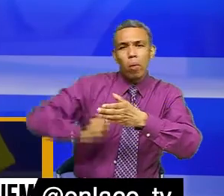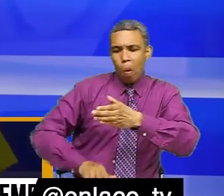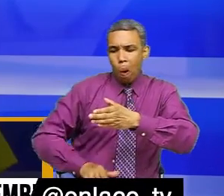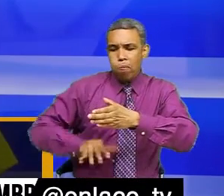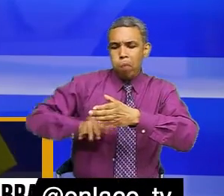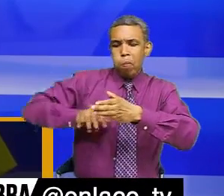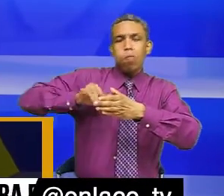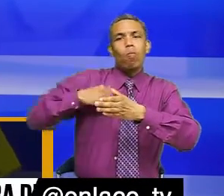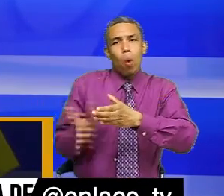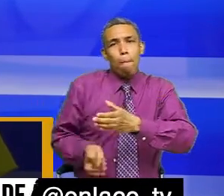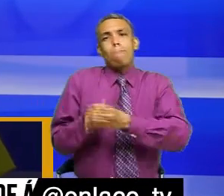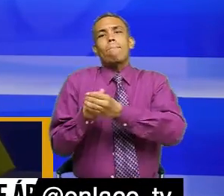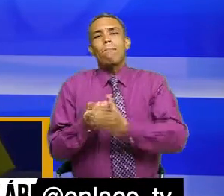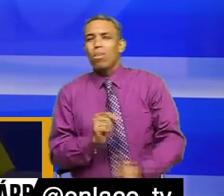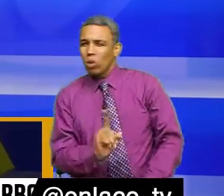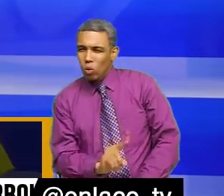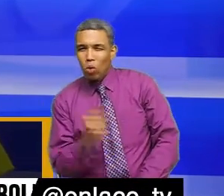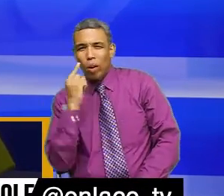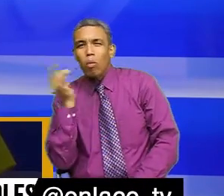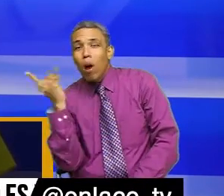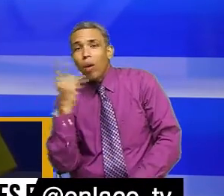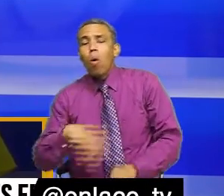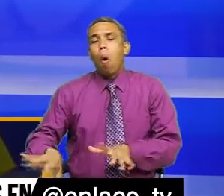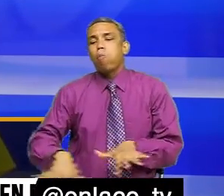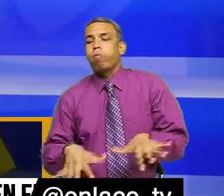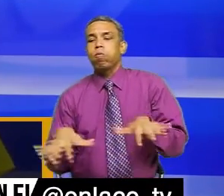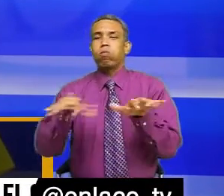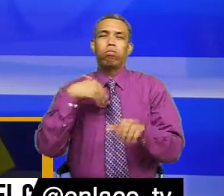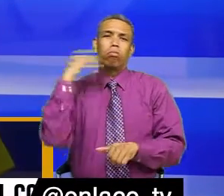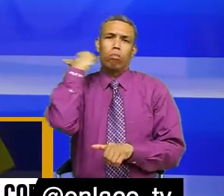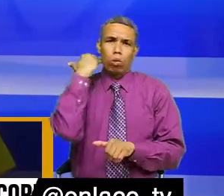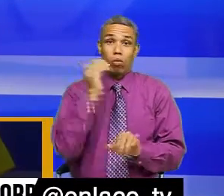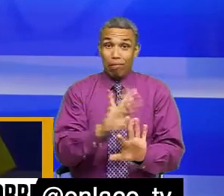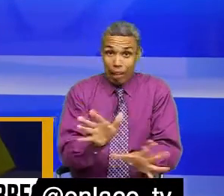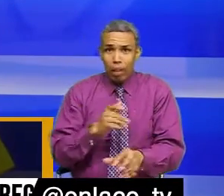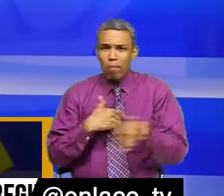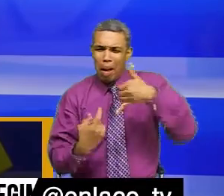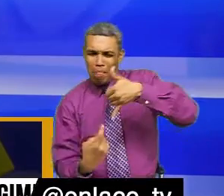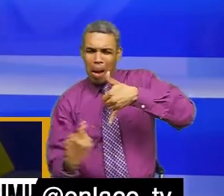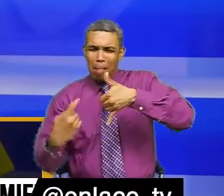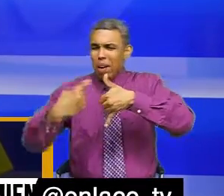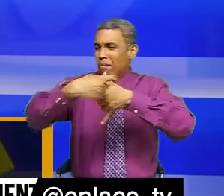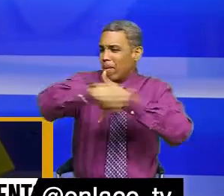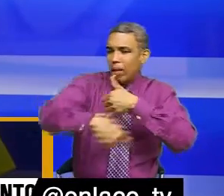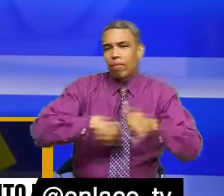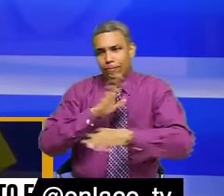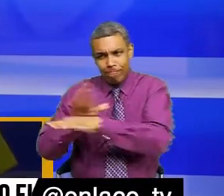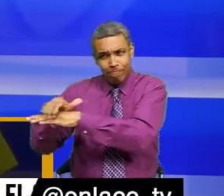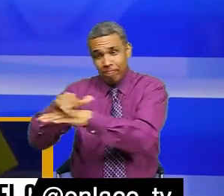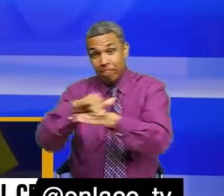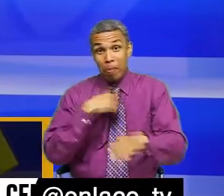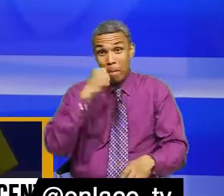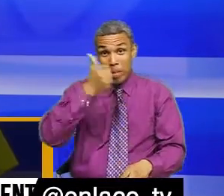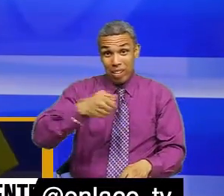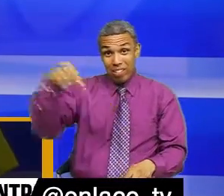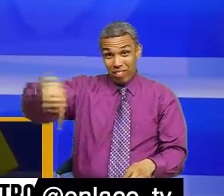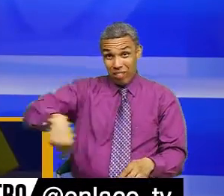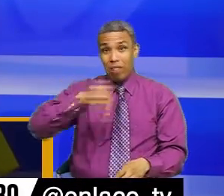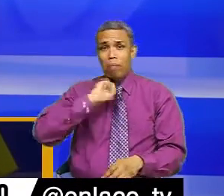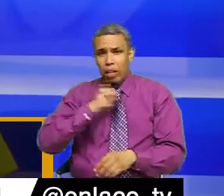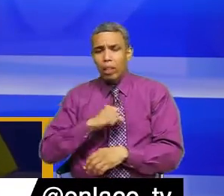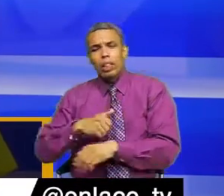la disposición de nuestros residuos sólidos. Por eso todo el apoyo mañana para esta campaña. Los invito a que vamos a